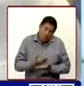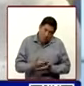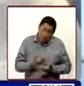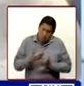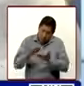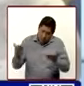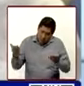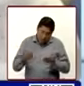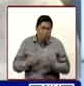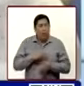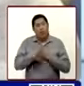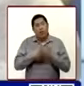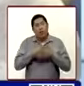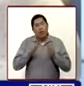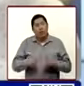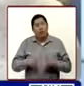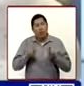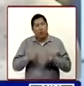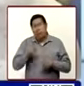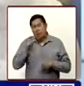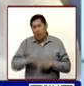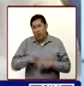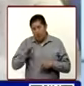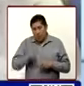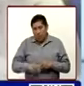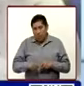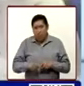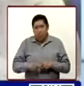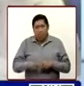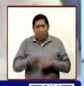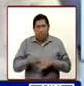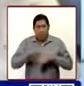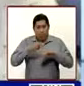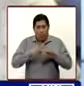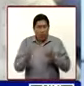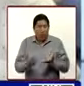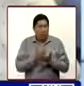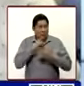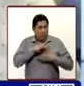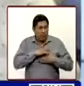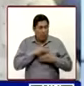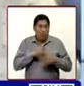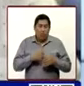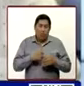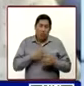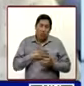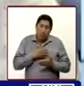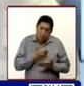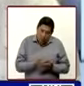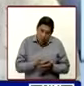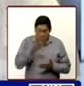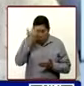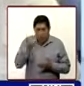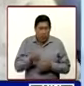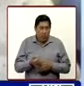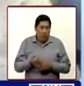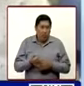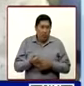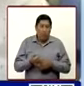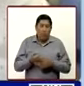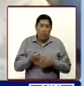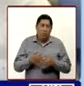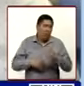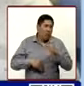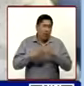favorable para absolutamente todas las personas que necesitan de ese incremento en el fondo solidario, porque están incrementando al